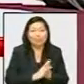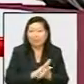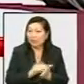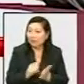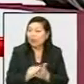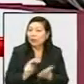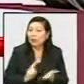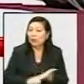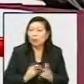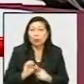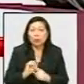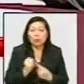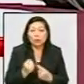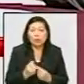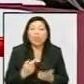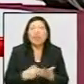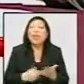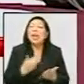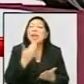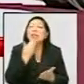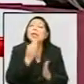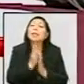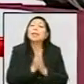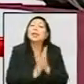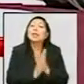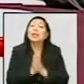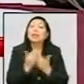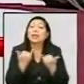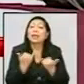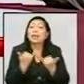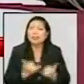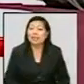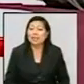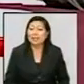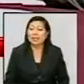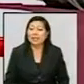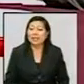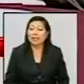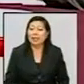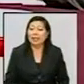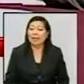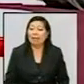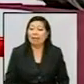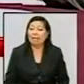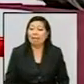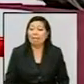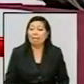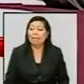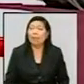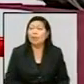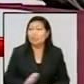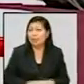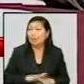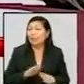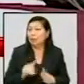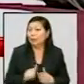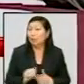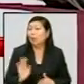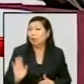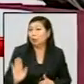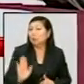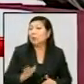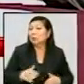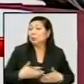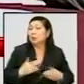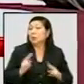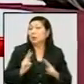al Seguro Social tampoco. Entonces, ¿a quiénes beneficia este tipo de decisiones? Y sobre todo, que ustedes van a poder